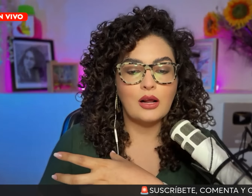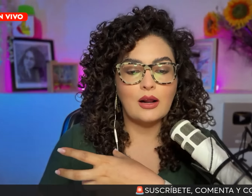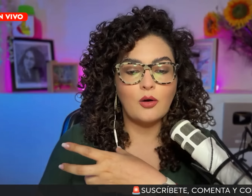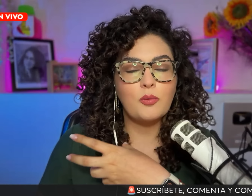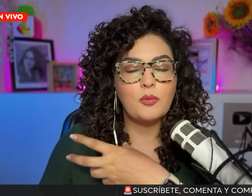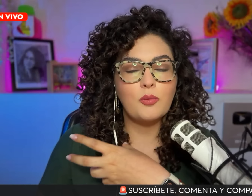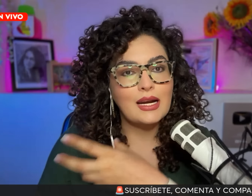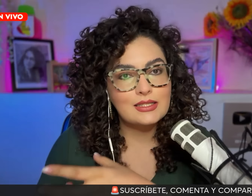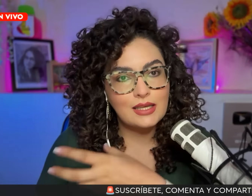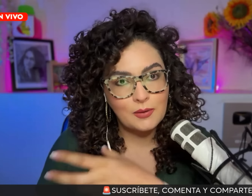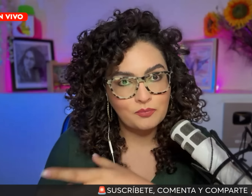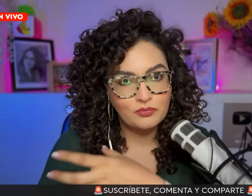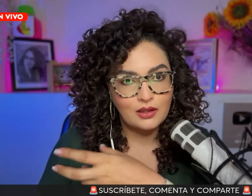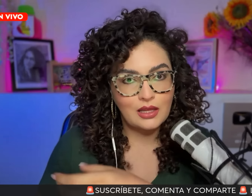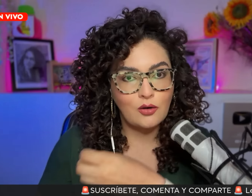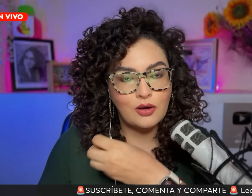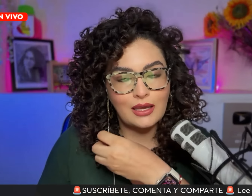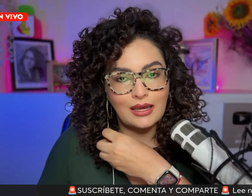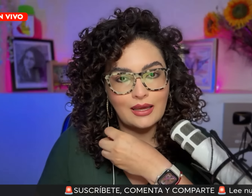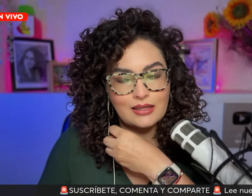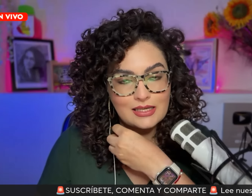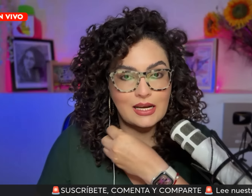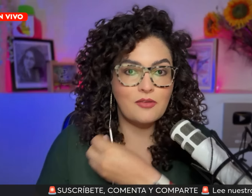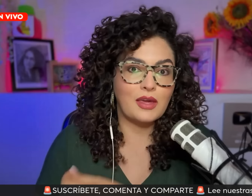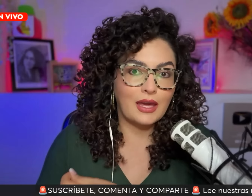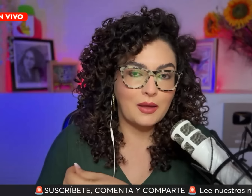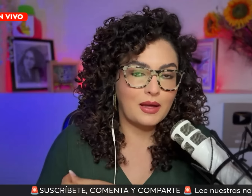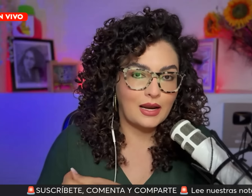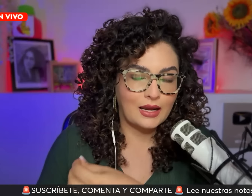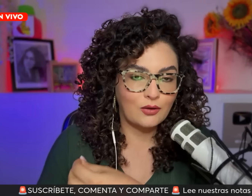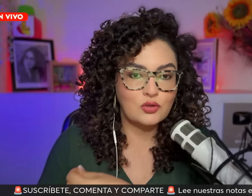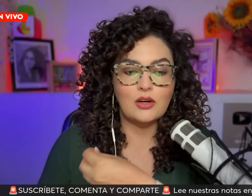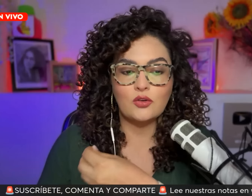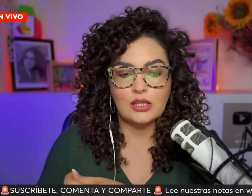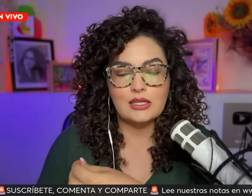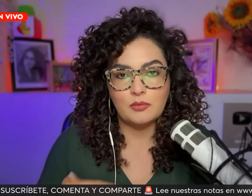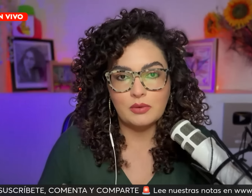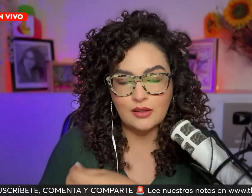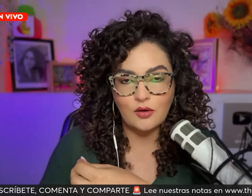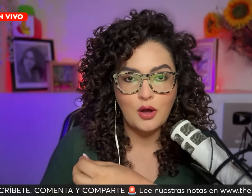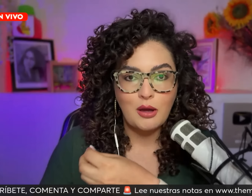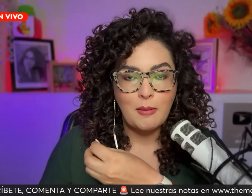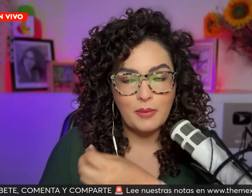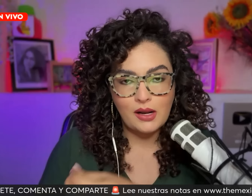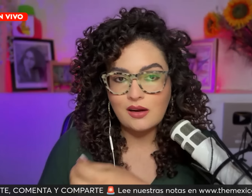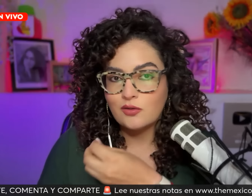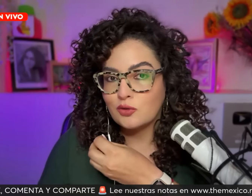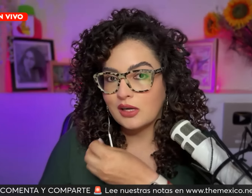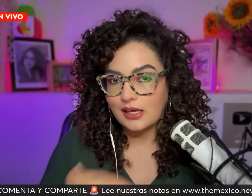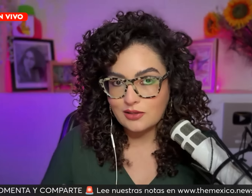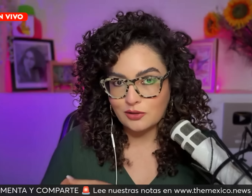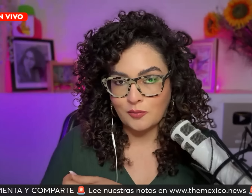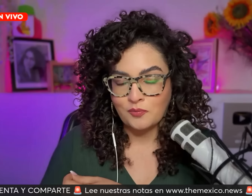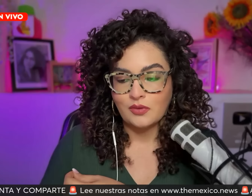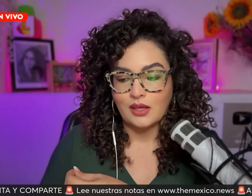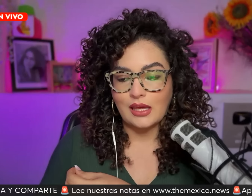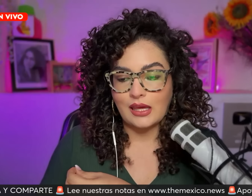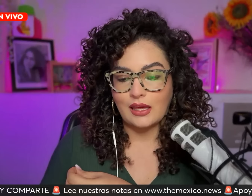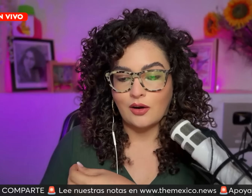por olvidarse de lo que significaba la causa y los ideales del partido, perdieron su